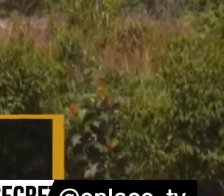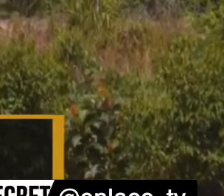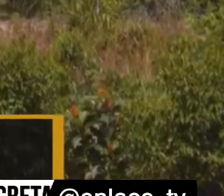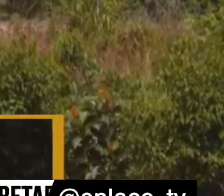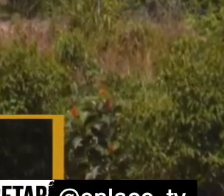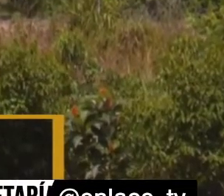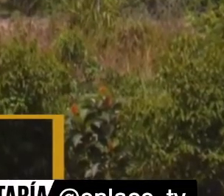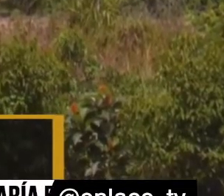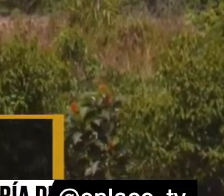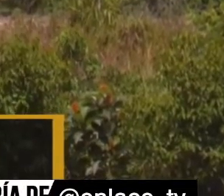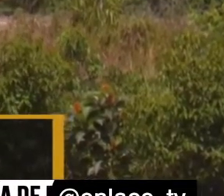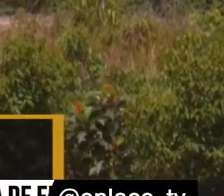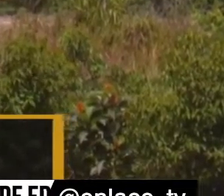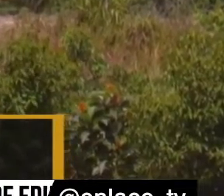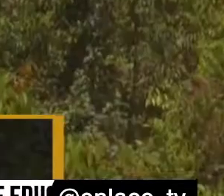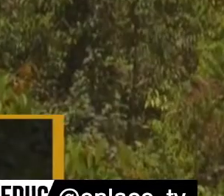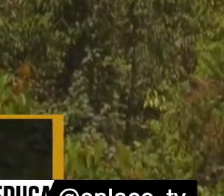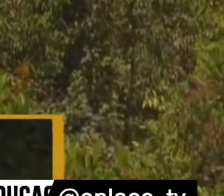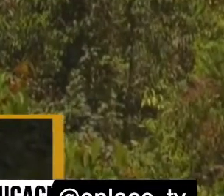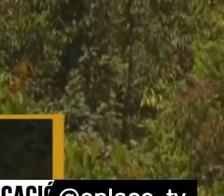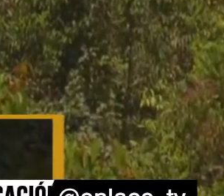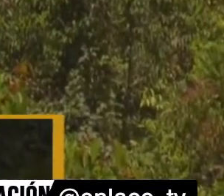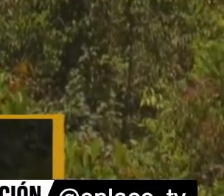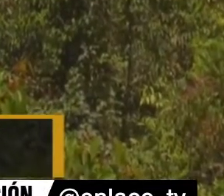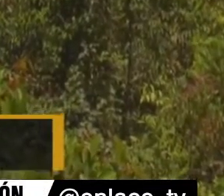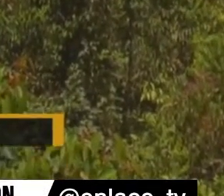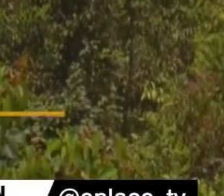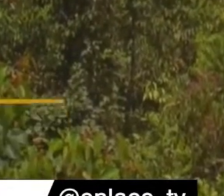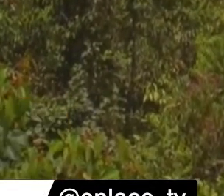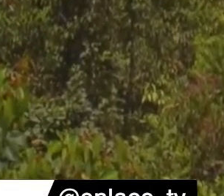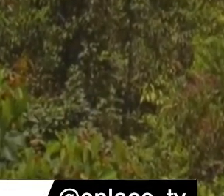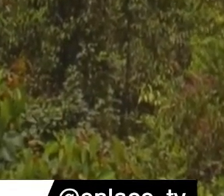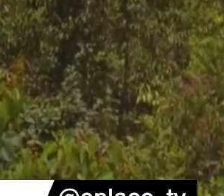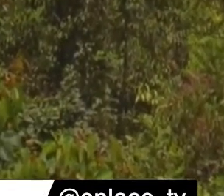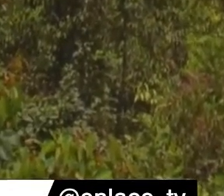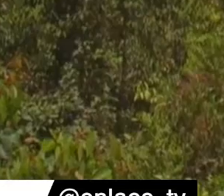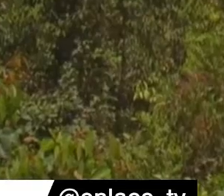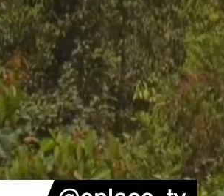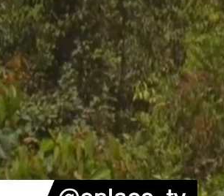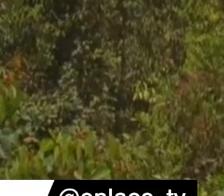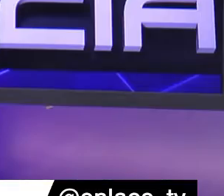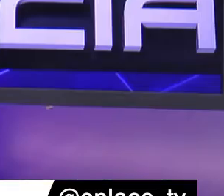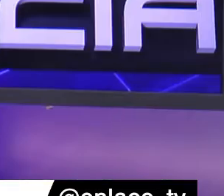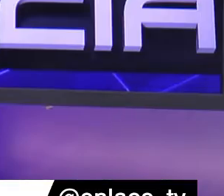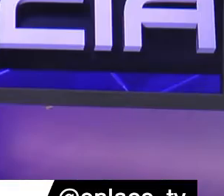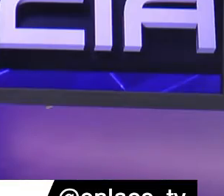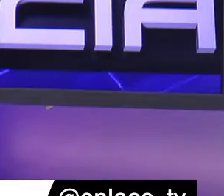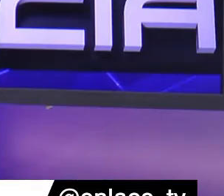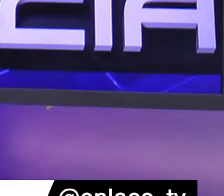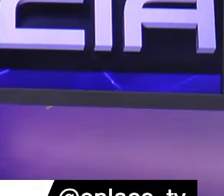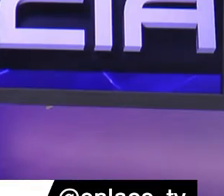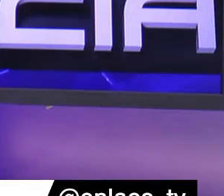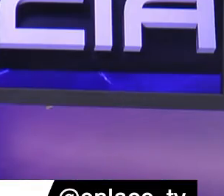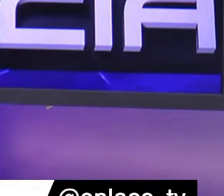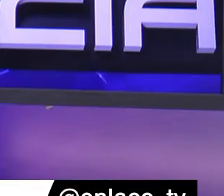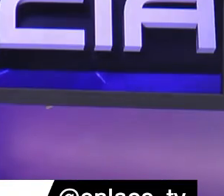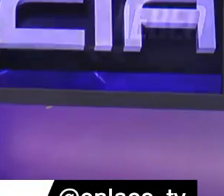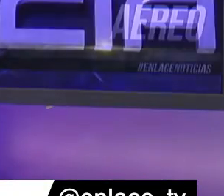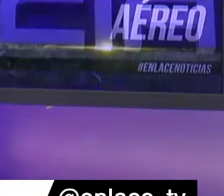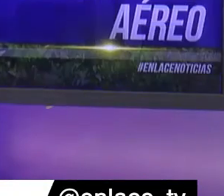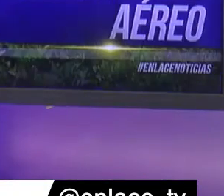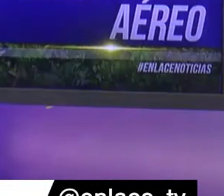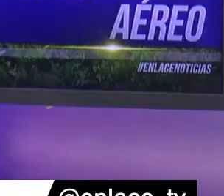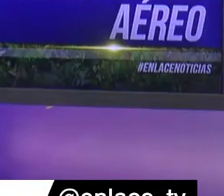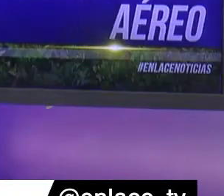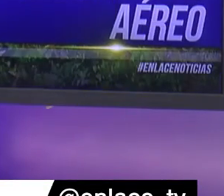mantuvieron suspendidas en el aeropuerto Yariguíes. A esta hora opera en total normalidad. Las autoridades de